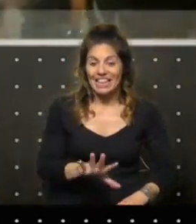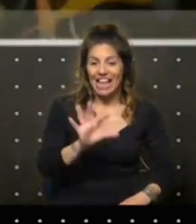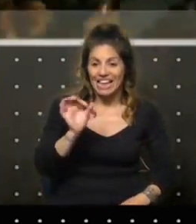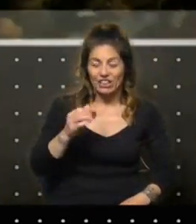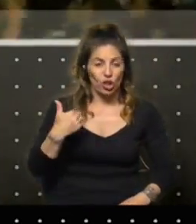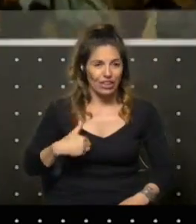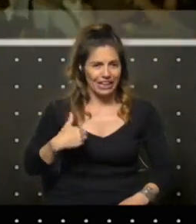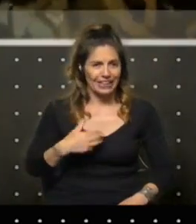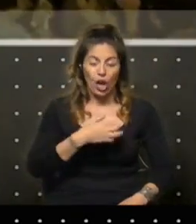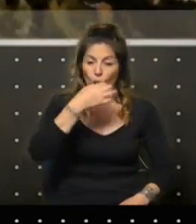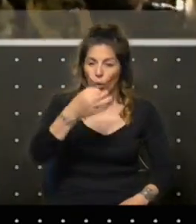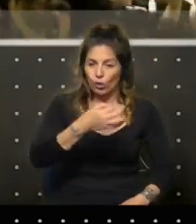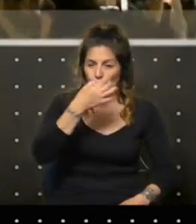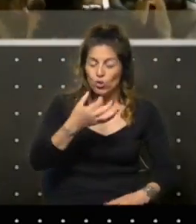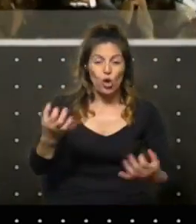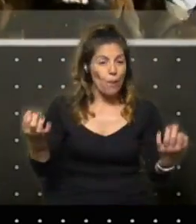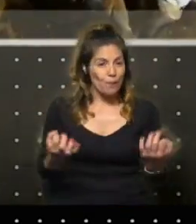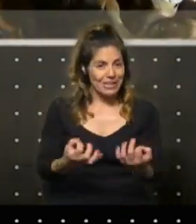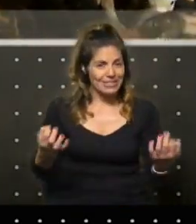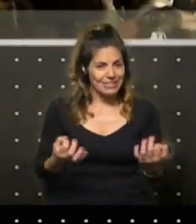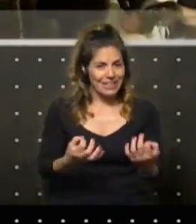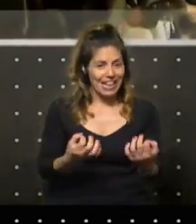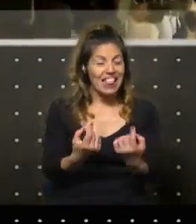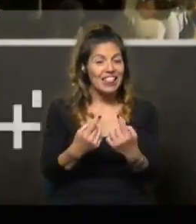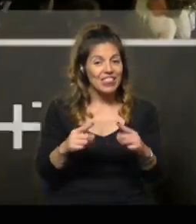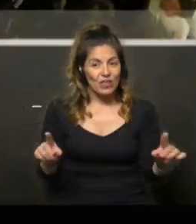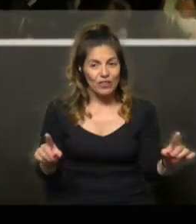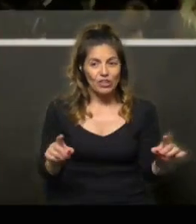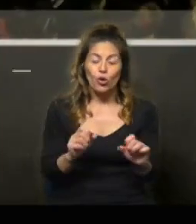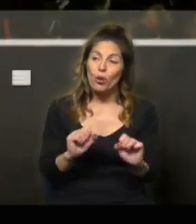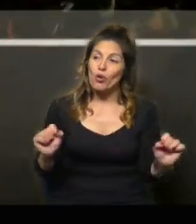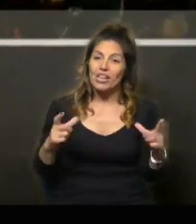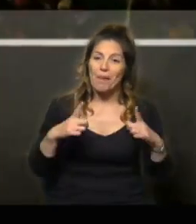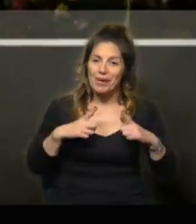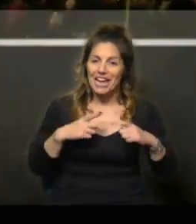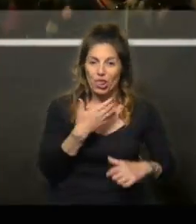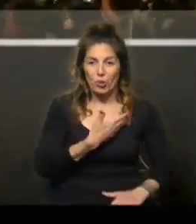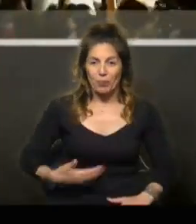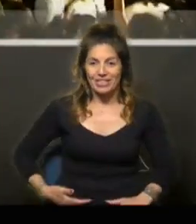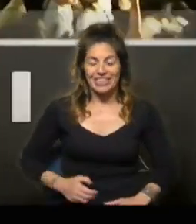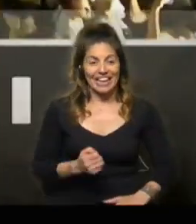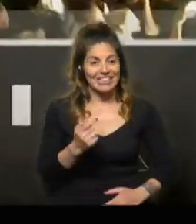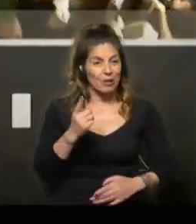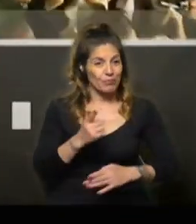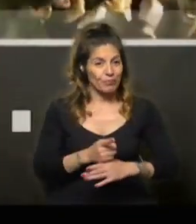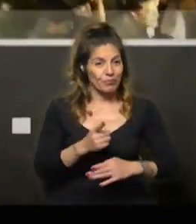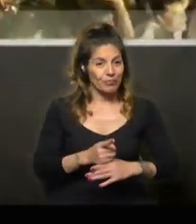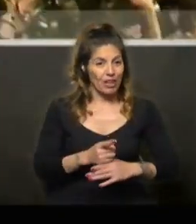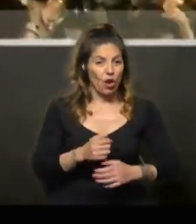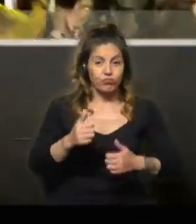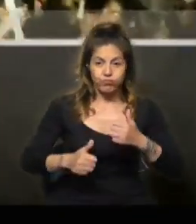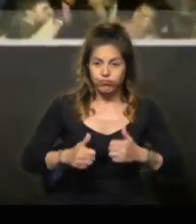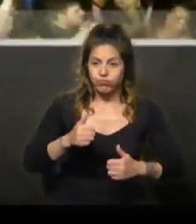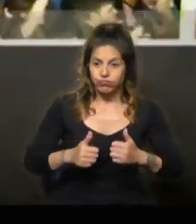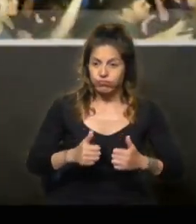Argentina un discurso muy particular que bueno dista mucho de ser lo que uno podría esperar de un presidente que acaba de imponerse en una elección muy reñida muy